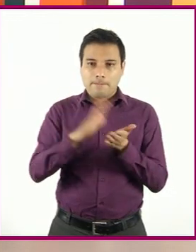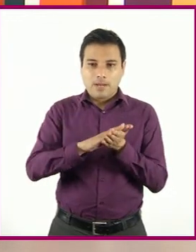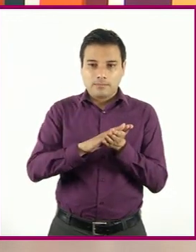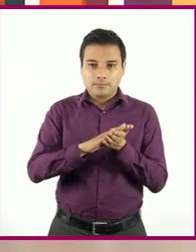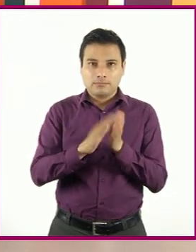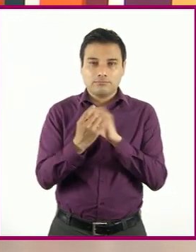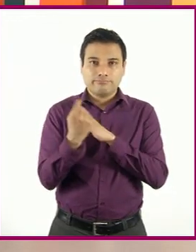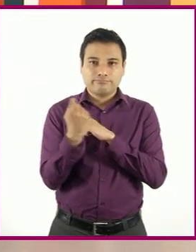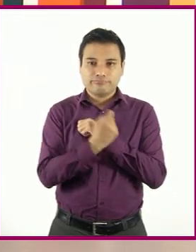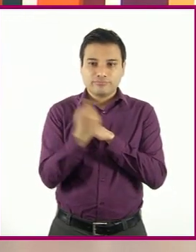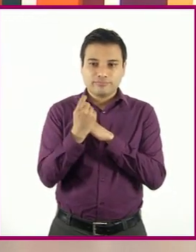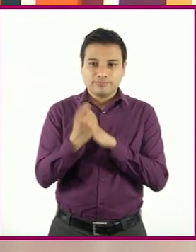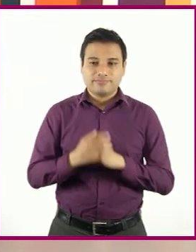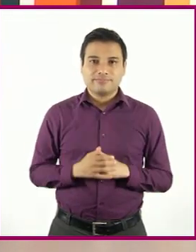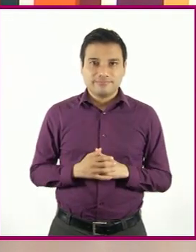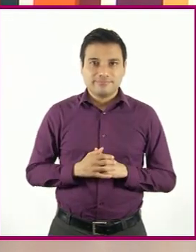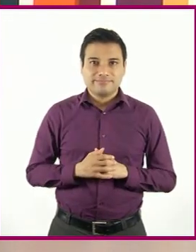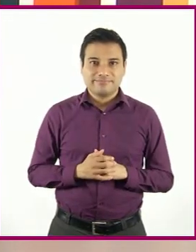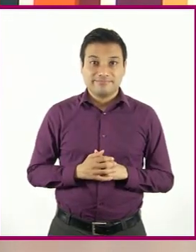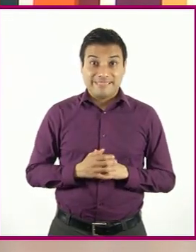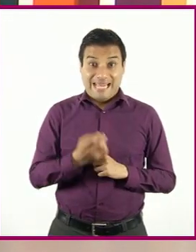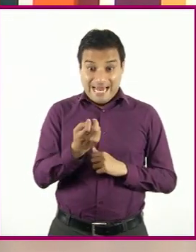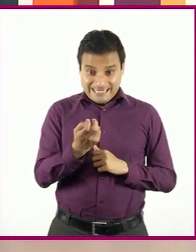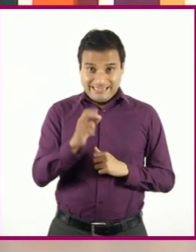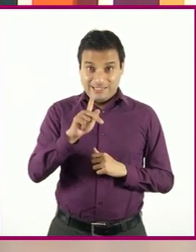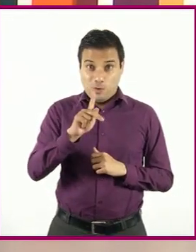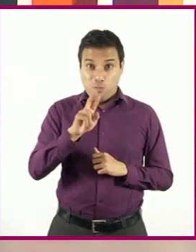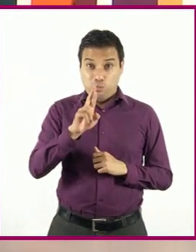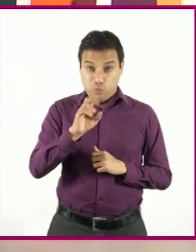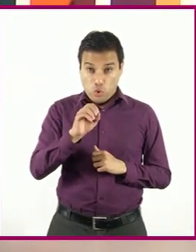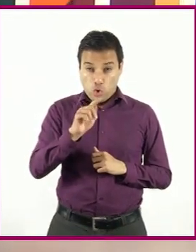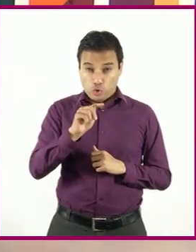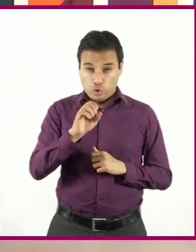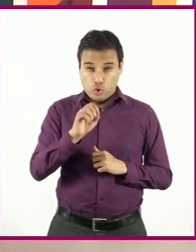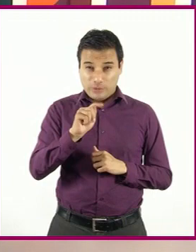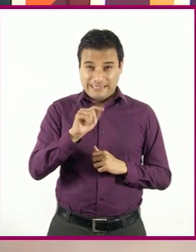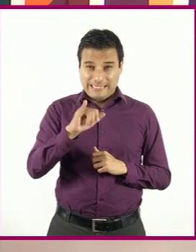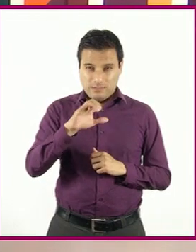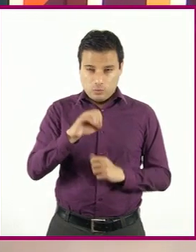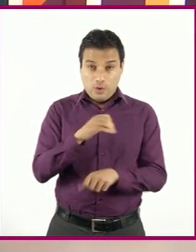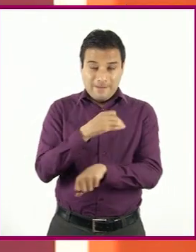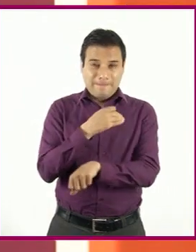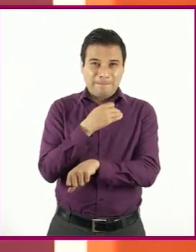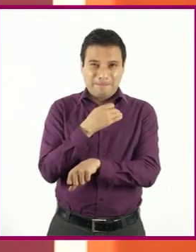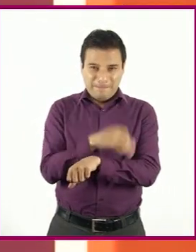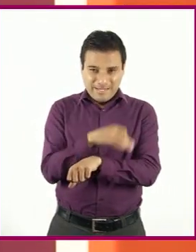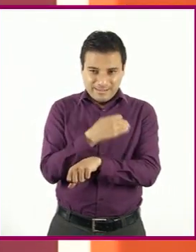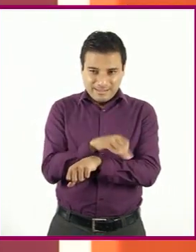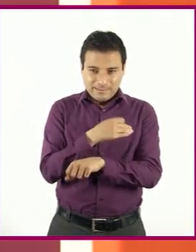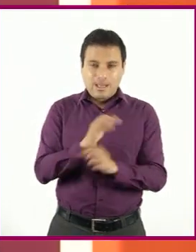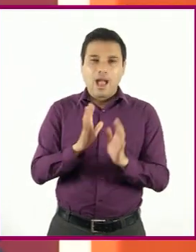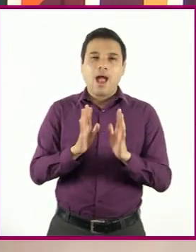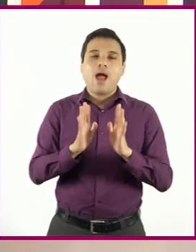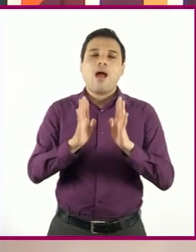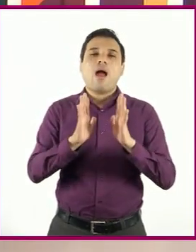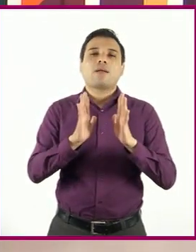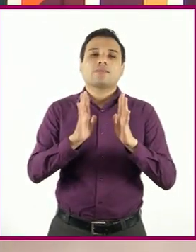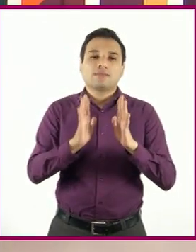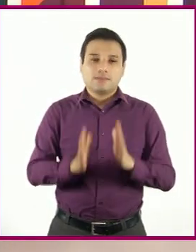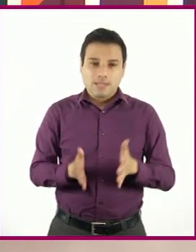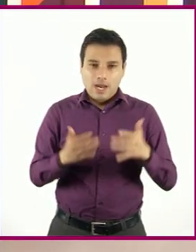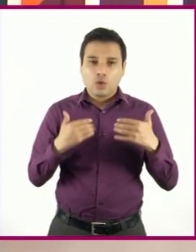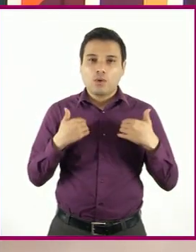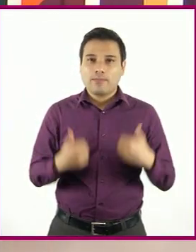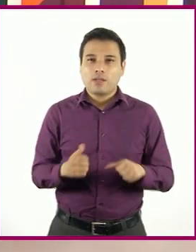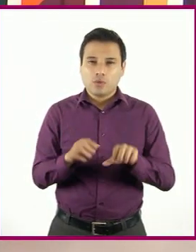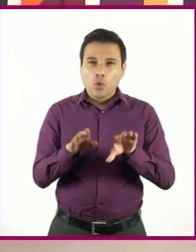bajar. Este prototipo nos ayuda a entender cómo es que tiene que hacerse las acciones y sobre todo entender